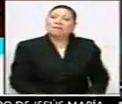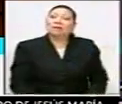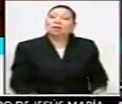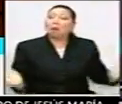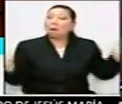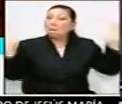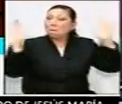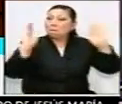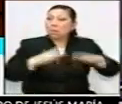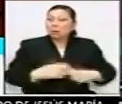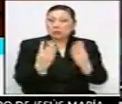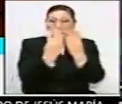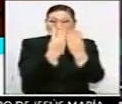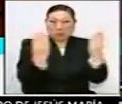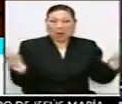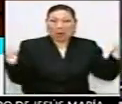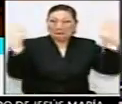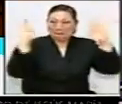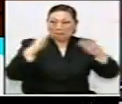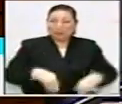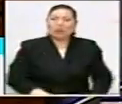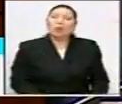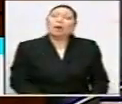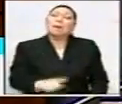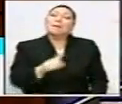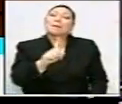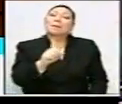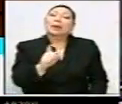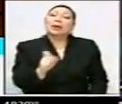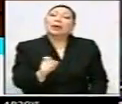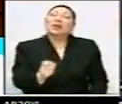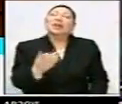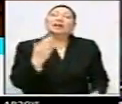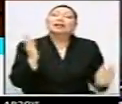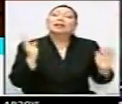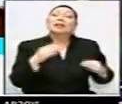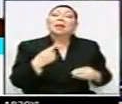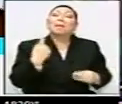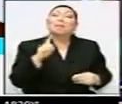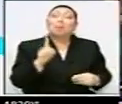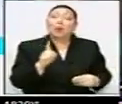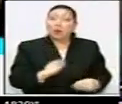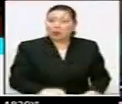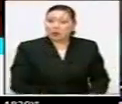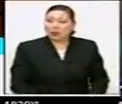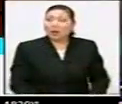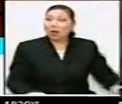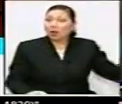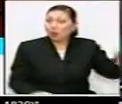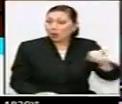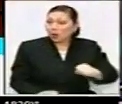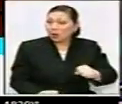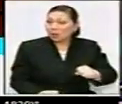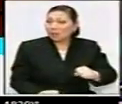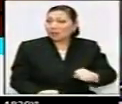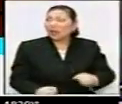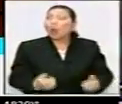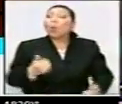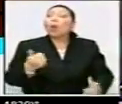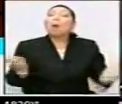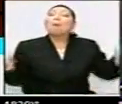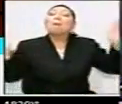1990, cae el muro de Berlín. La pregunta es, ¿por qué lado cayó? ¿Por el lado no comunista o por el lado